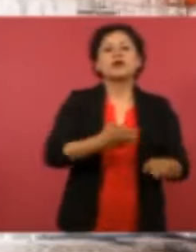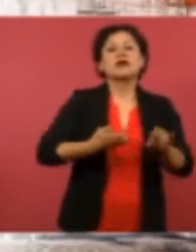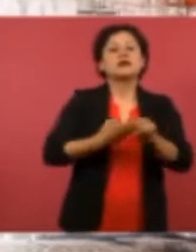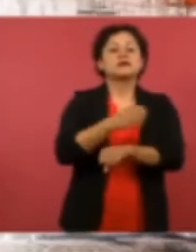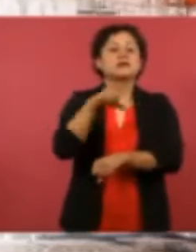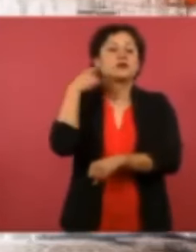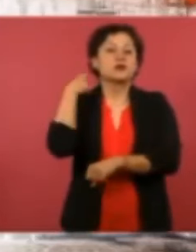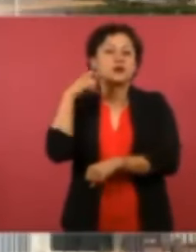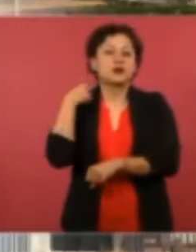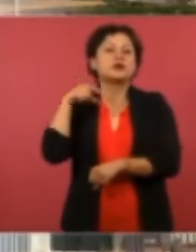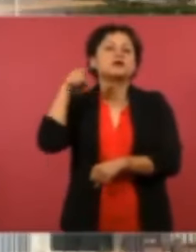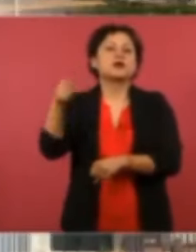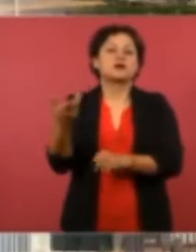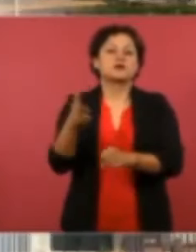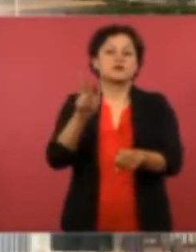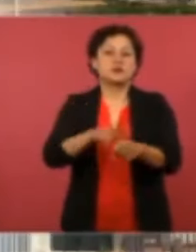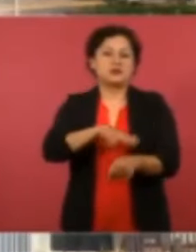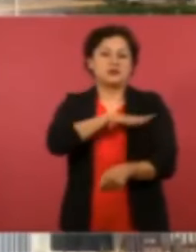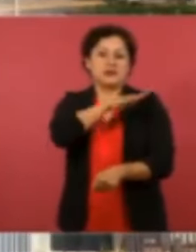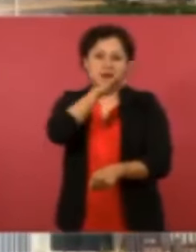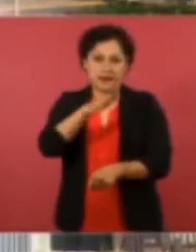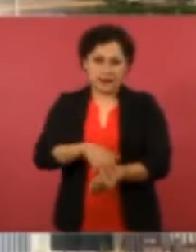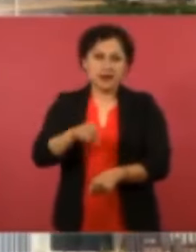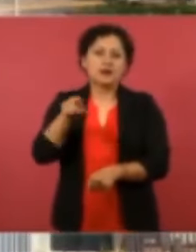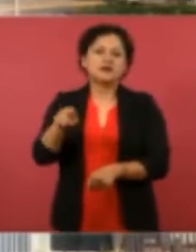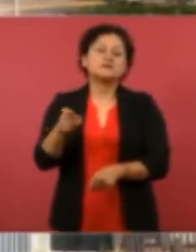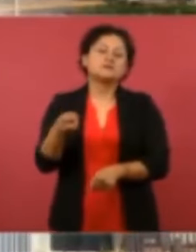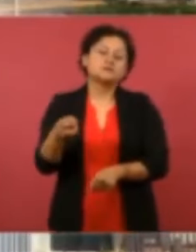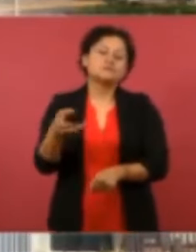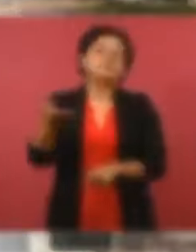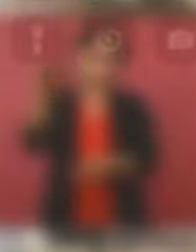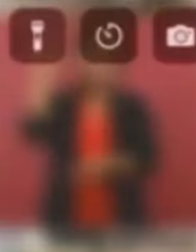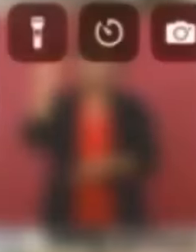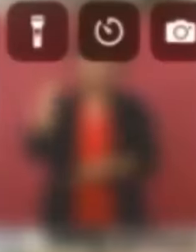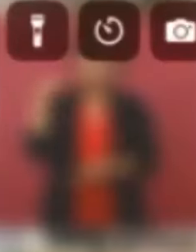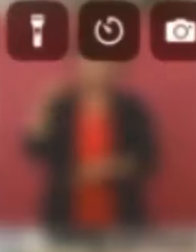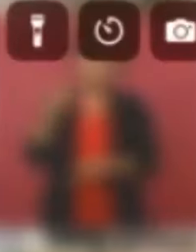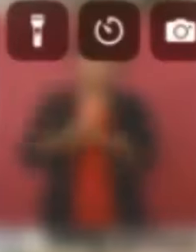general de Querétaro una sustitución de un hospital que ya tenía varios años una sustitución y una ampliación